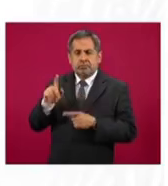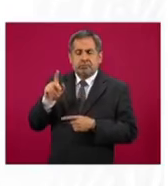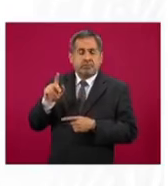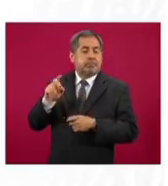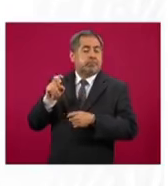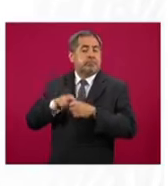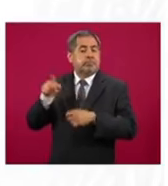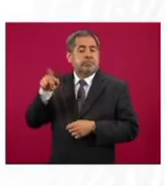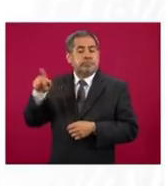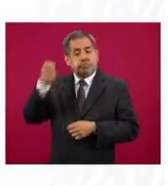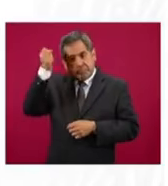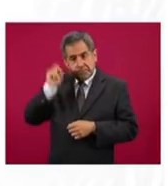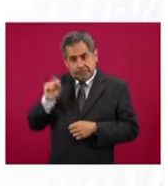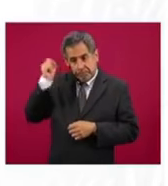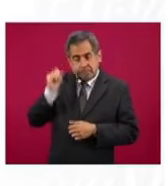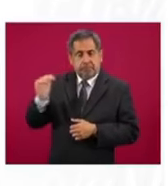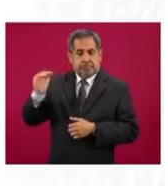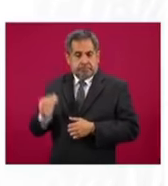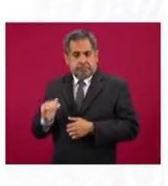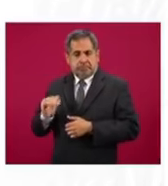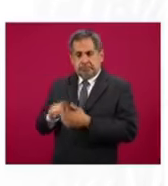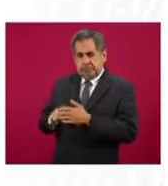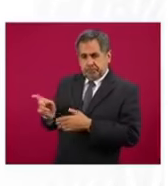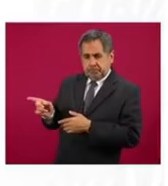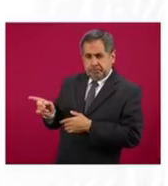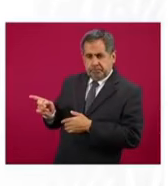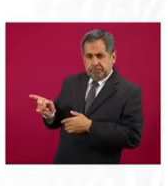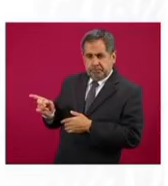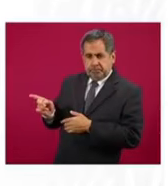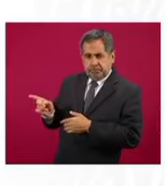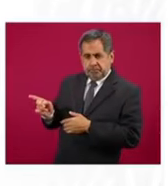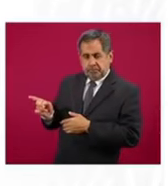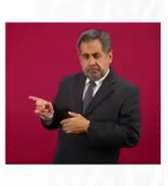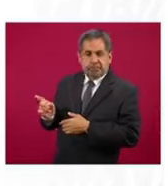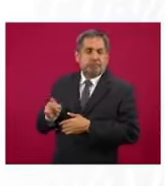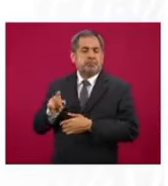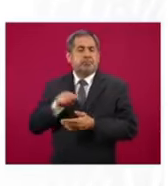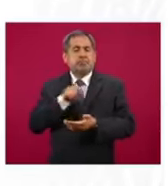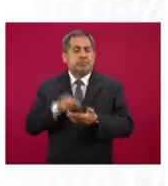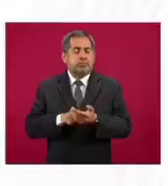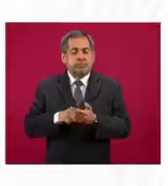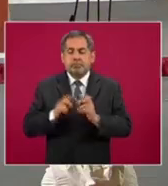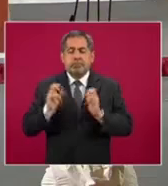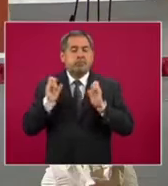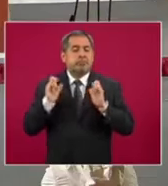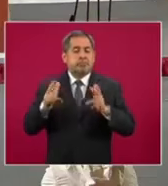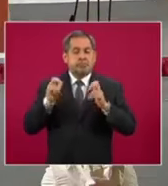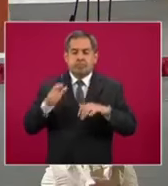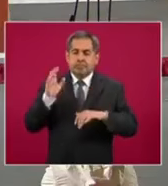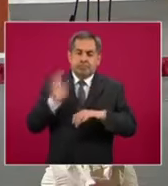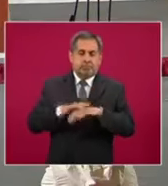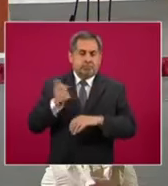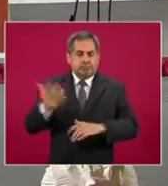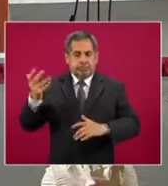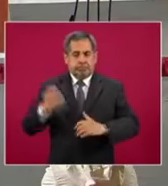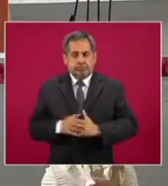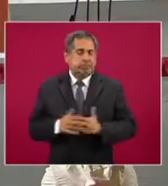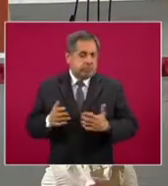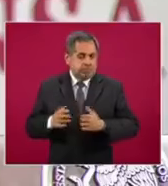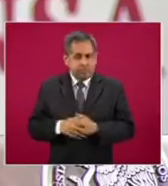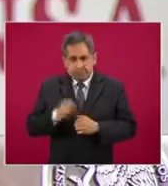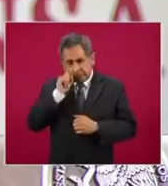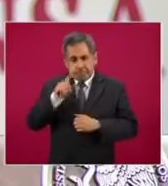naome Sinaloa y 2089 de repsol en Tonalá también seguimos monitoreando el tema